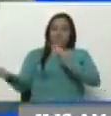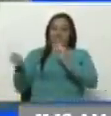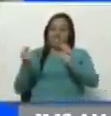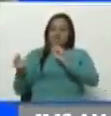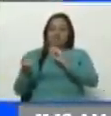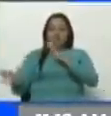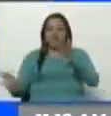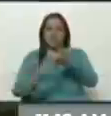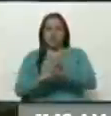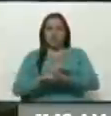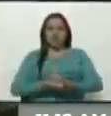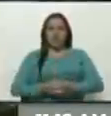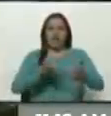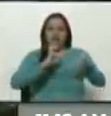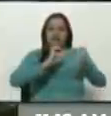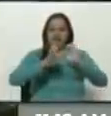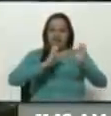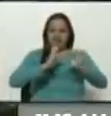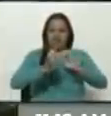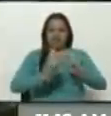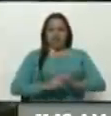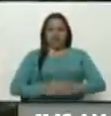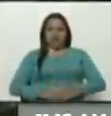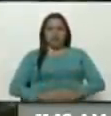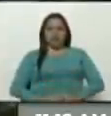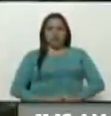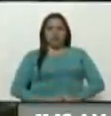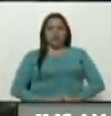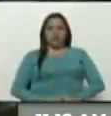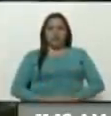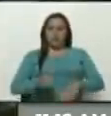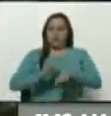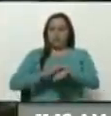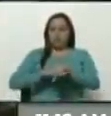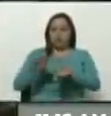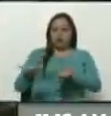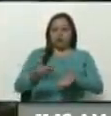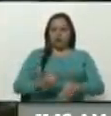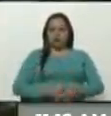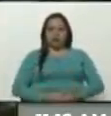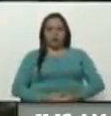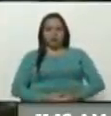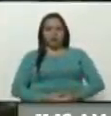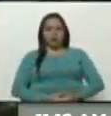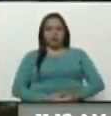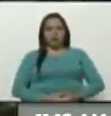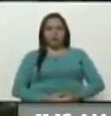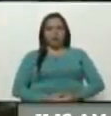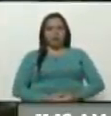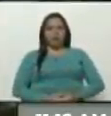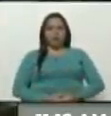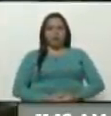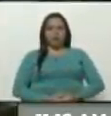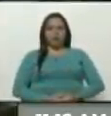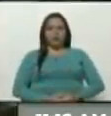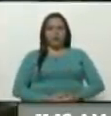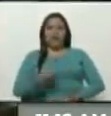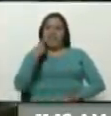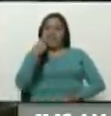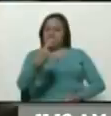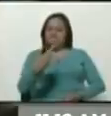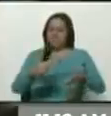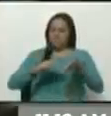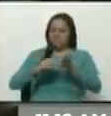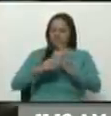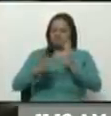sobre la ética. ¿Por qué? En cuanto nombran la palabra